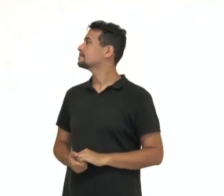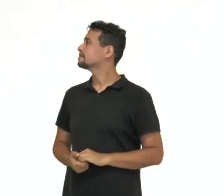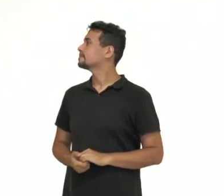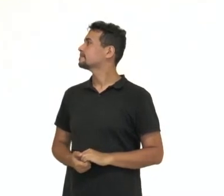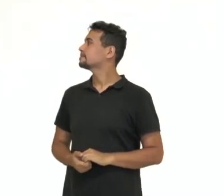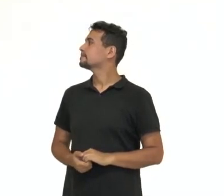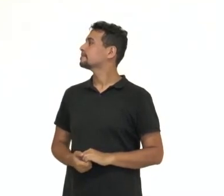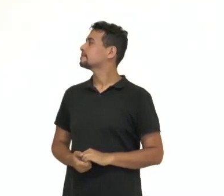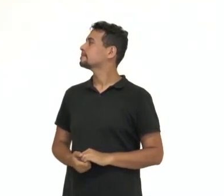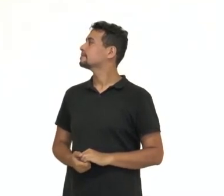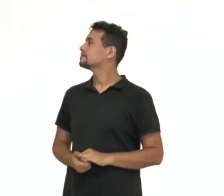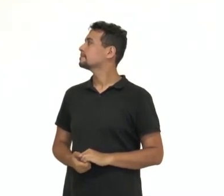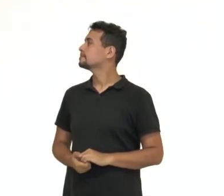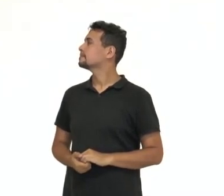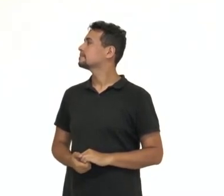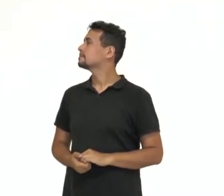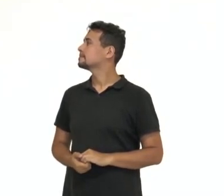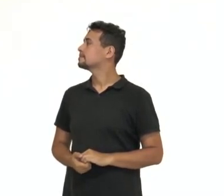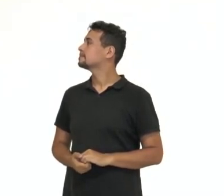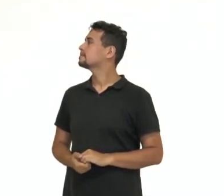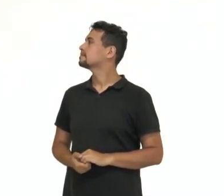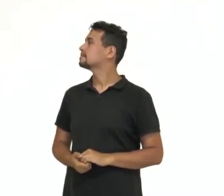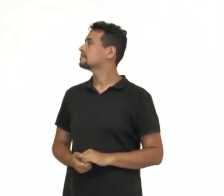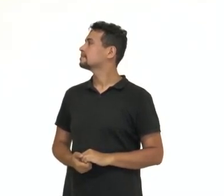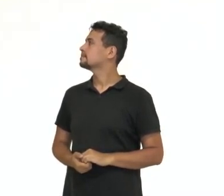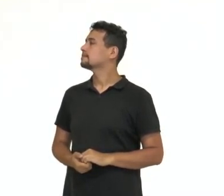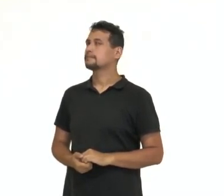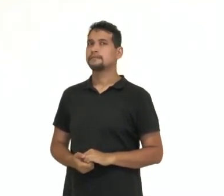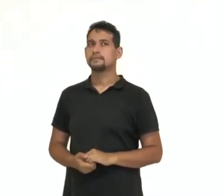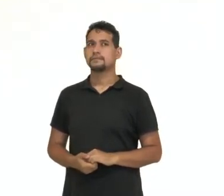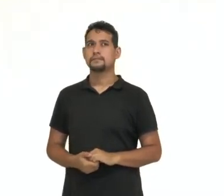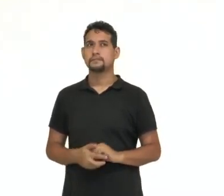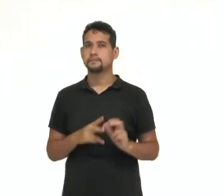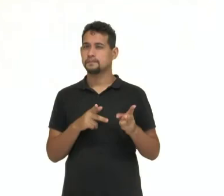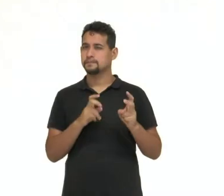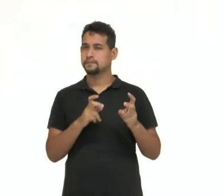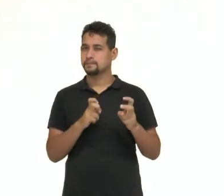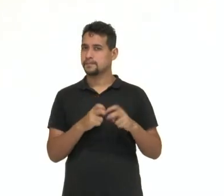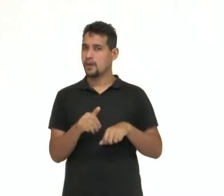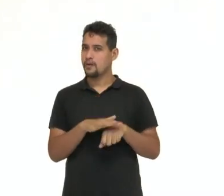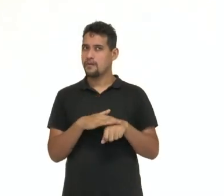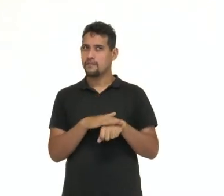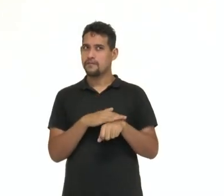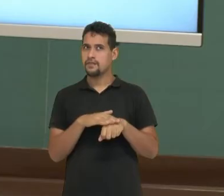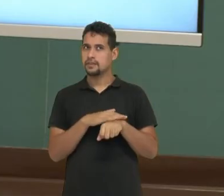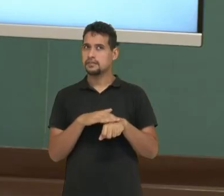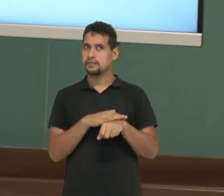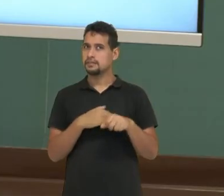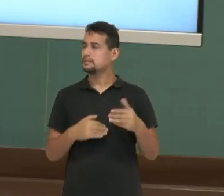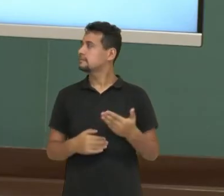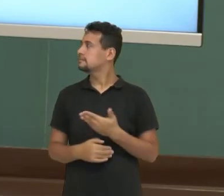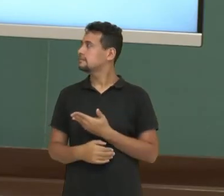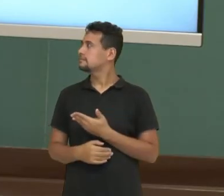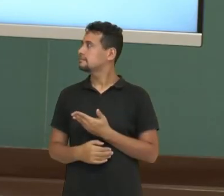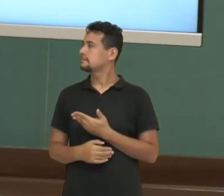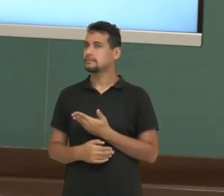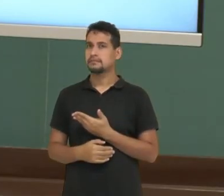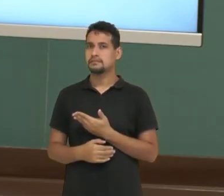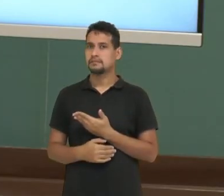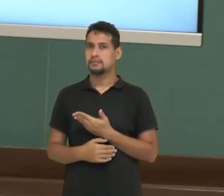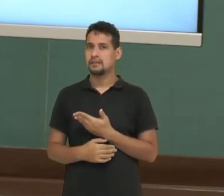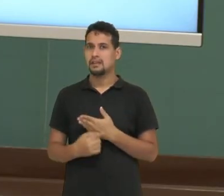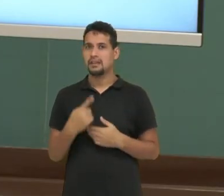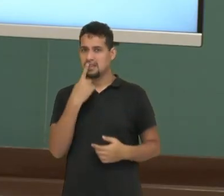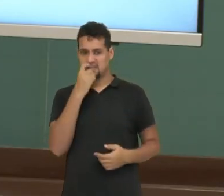La contaminación no está de moda. La contaminación no está de moda, ¿sí?